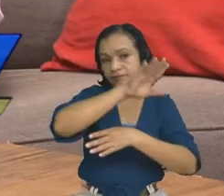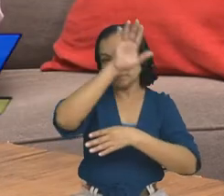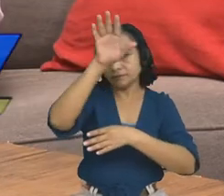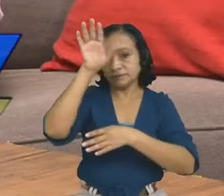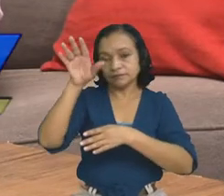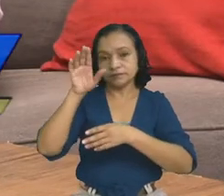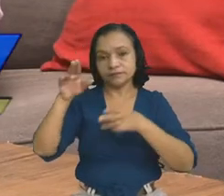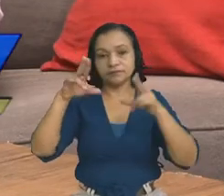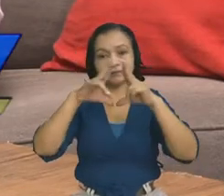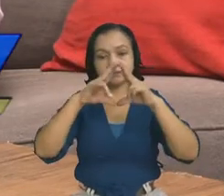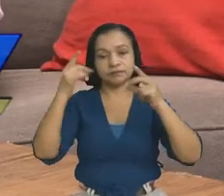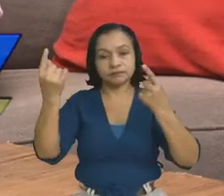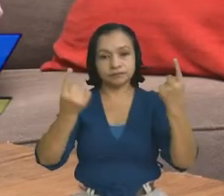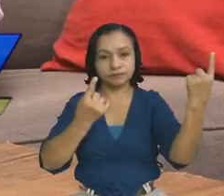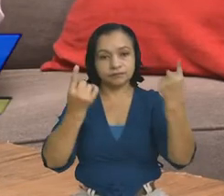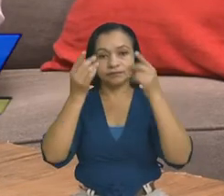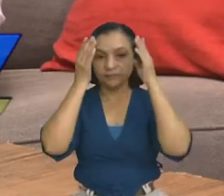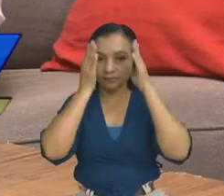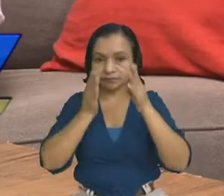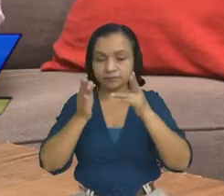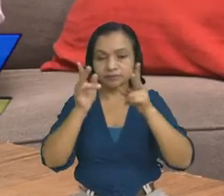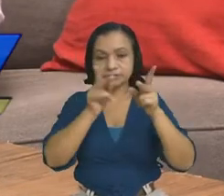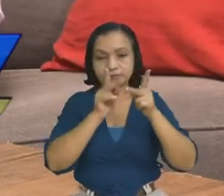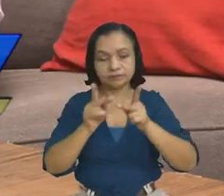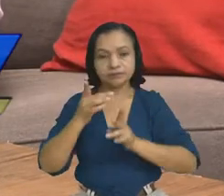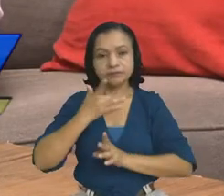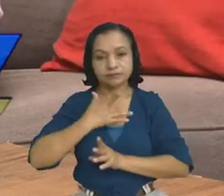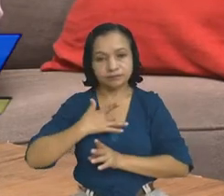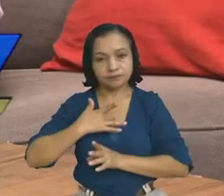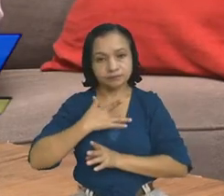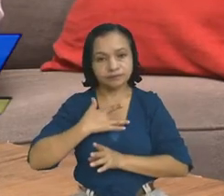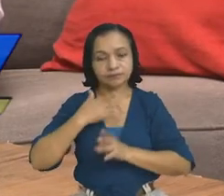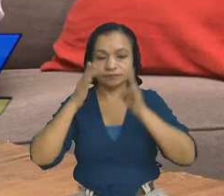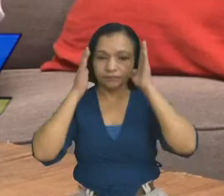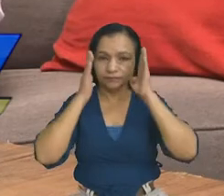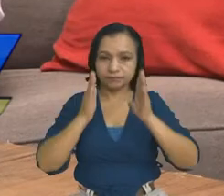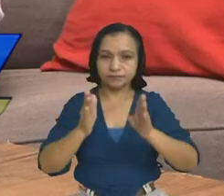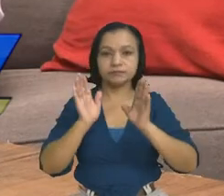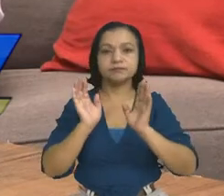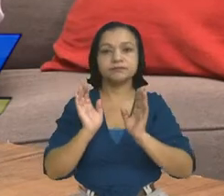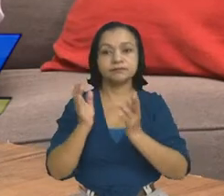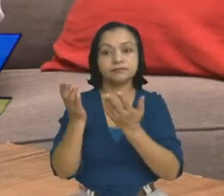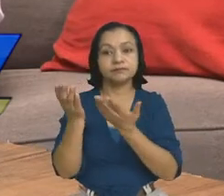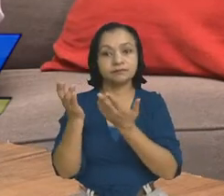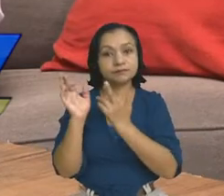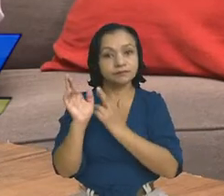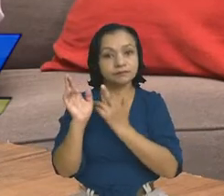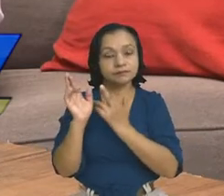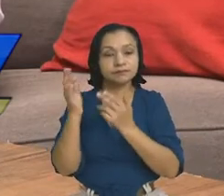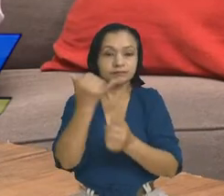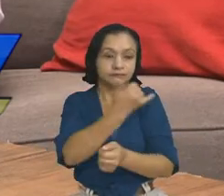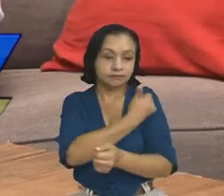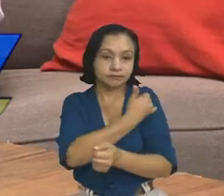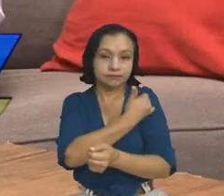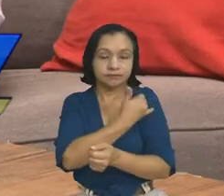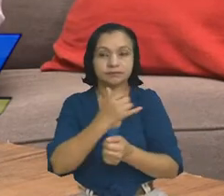para garantizar la atención de las personas que necesitan este tipo de atención. Aspiramos con el nuevo hospital llegar